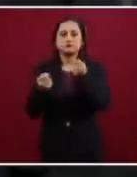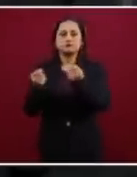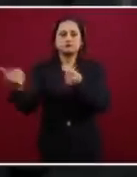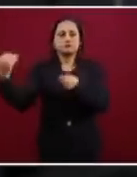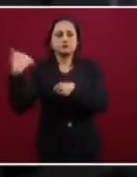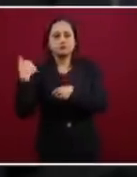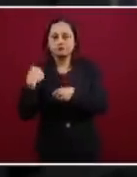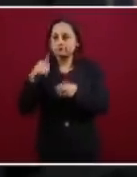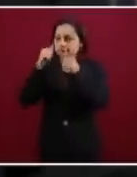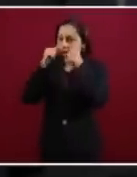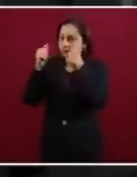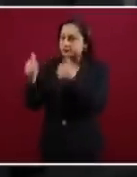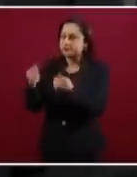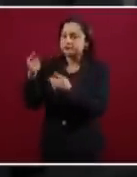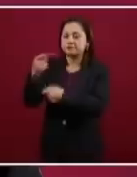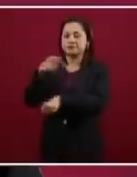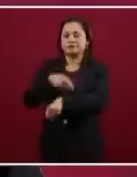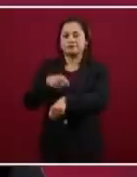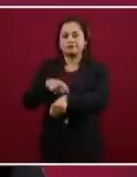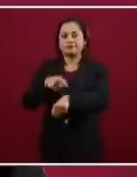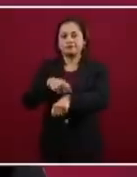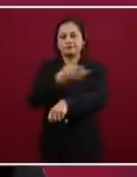me encuentra